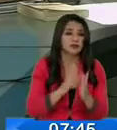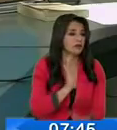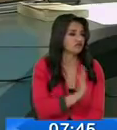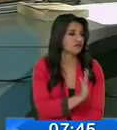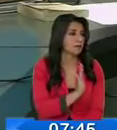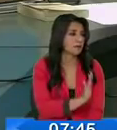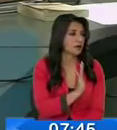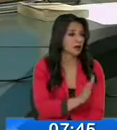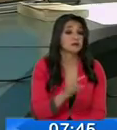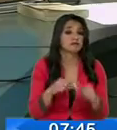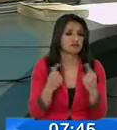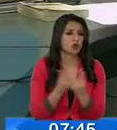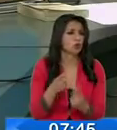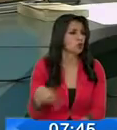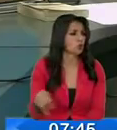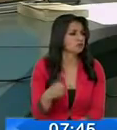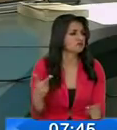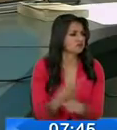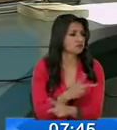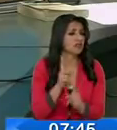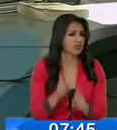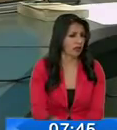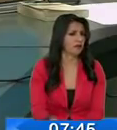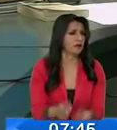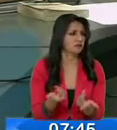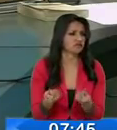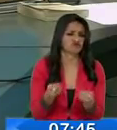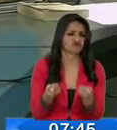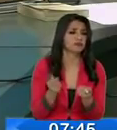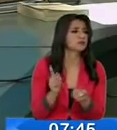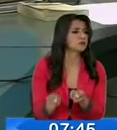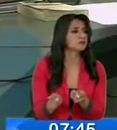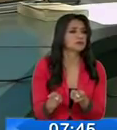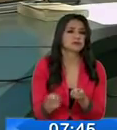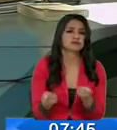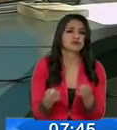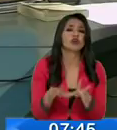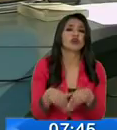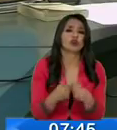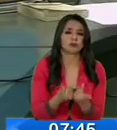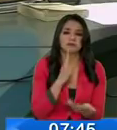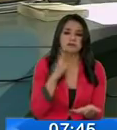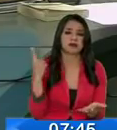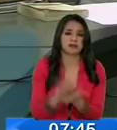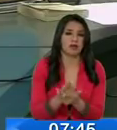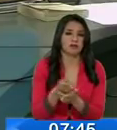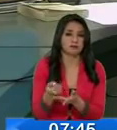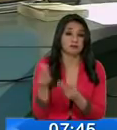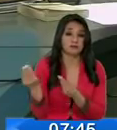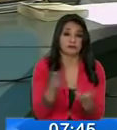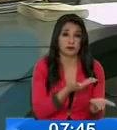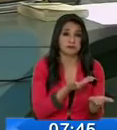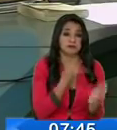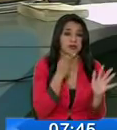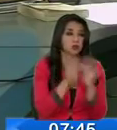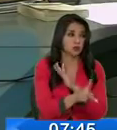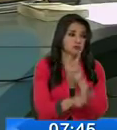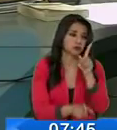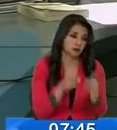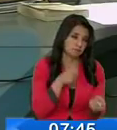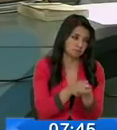una banda delincuencial, pues, a la que hay que saber enfrentarla. Y hay que hacerlo con la verticalidad del caso y sobre todo con el apoyo